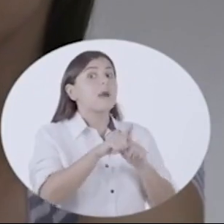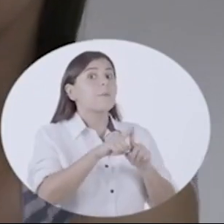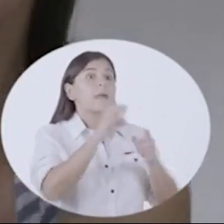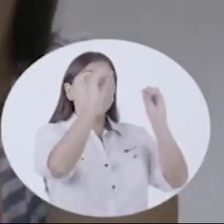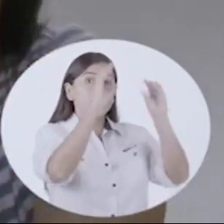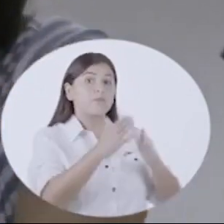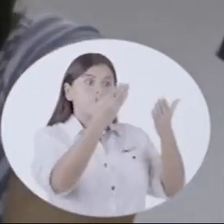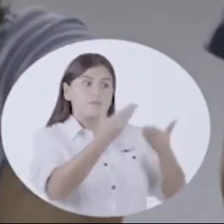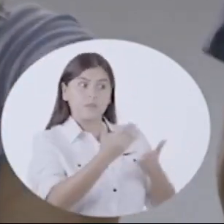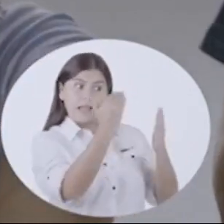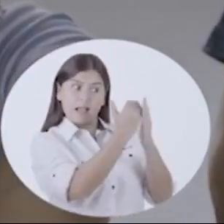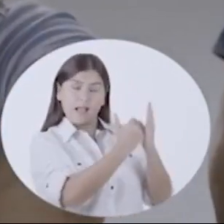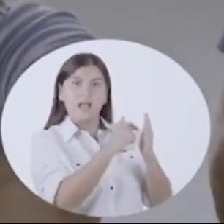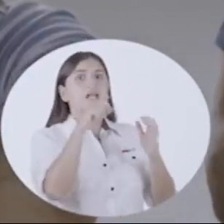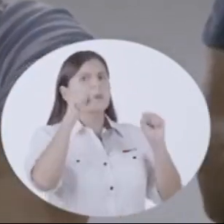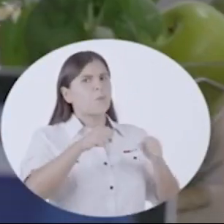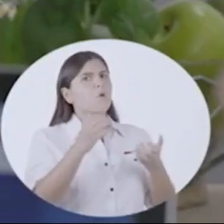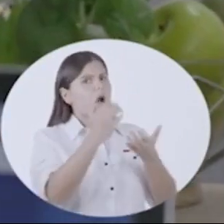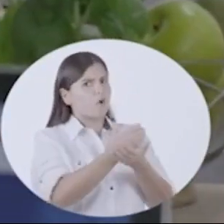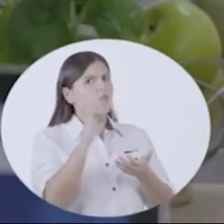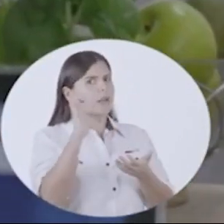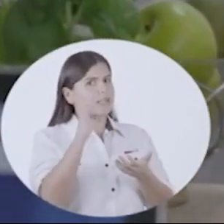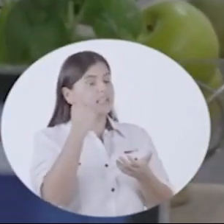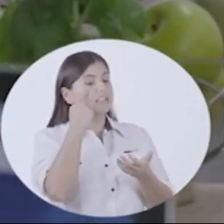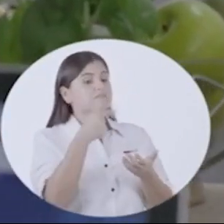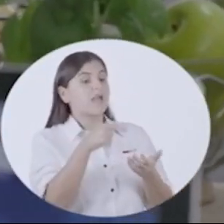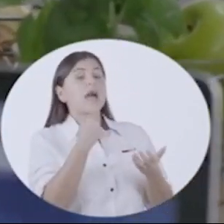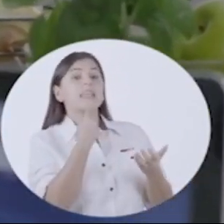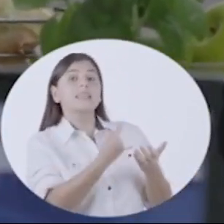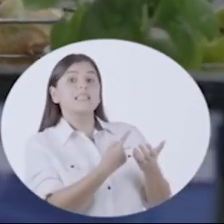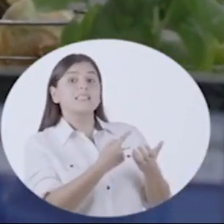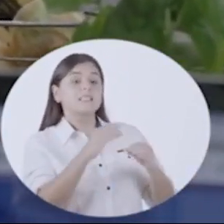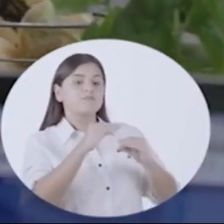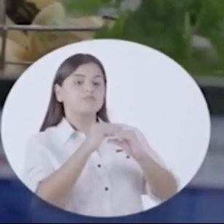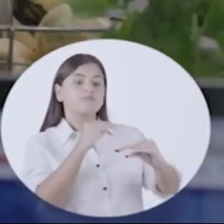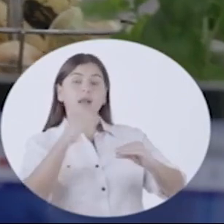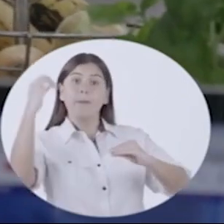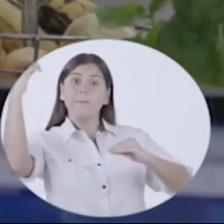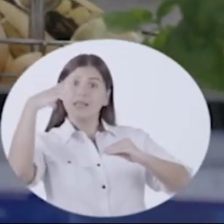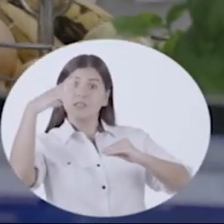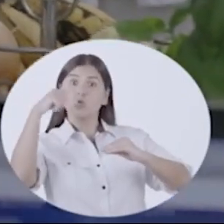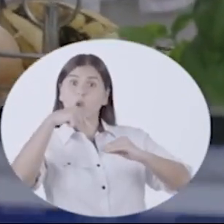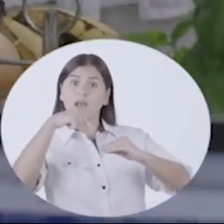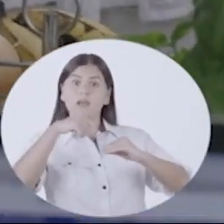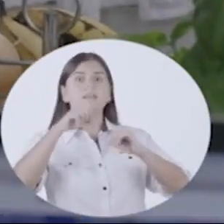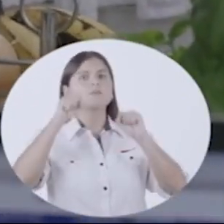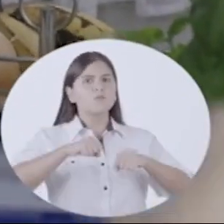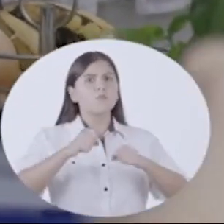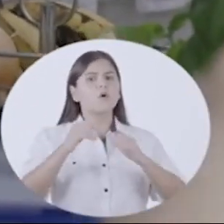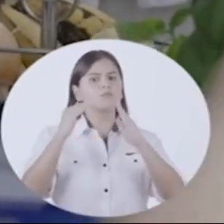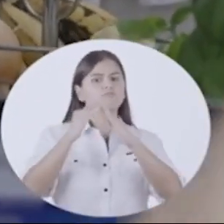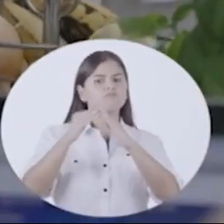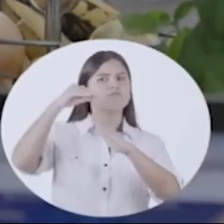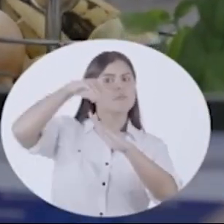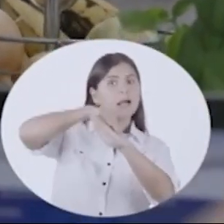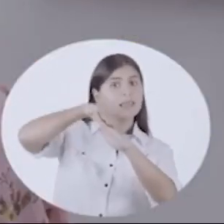La cápsula de Finanzas en Acción es traída por el Banco de Costa Rica. Ahorre más invirtiendo en el